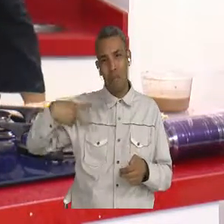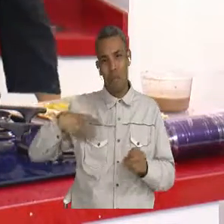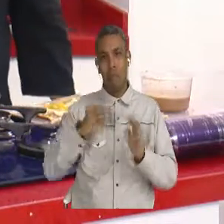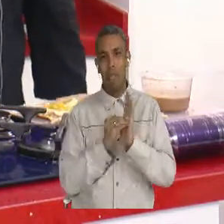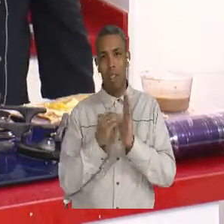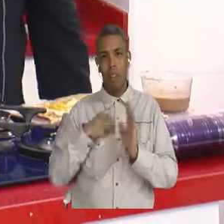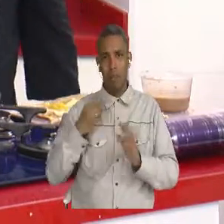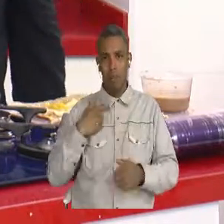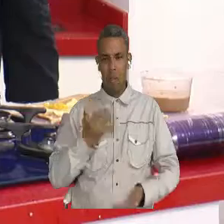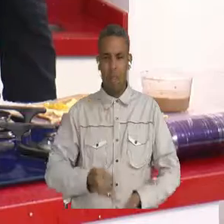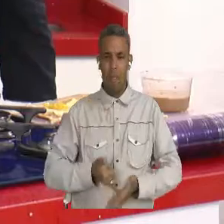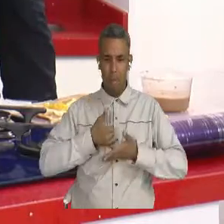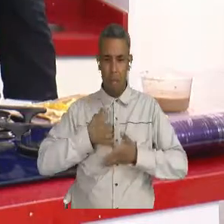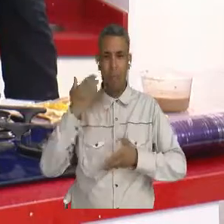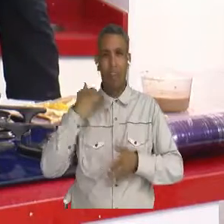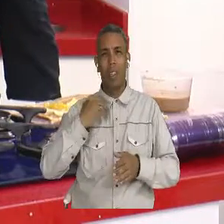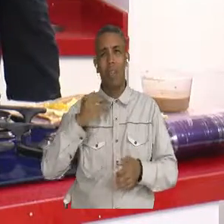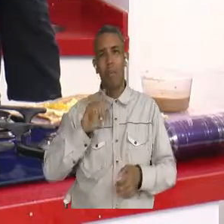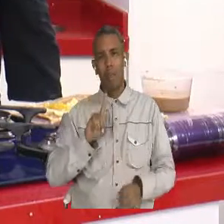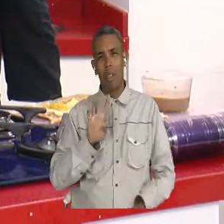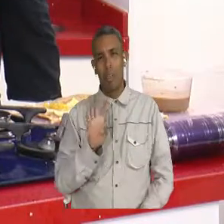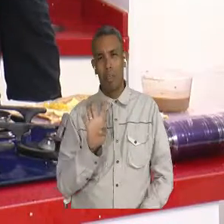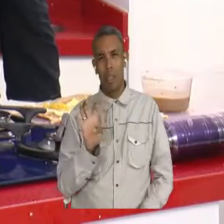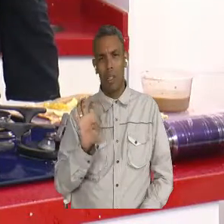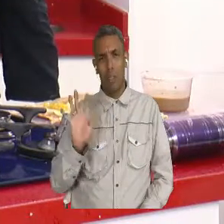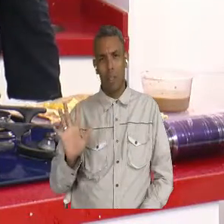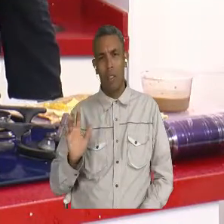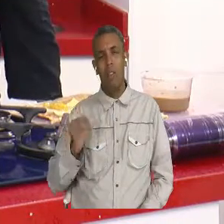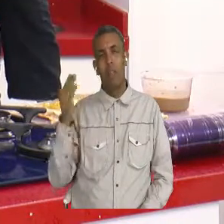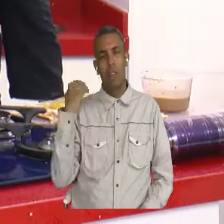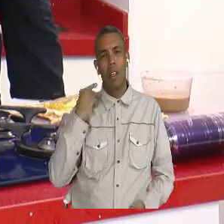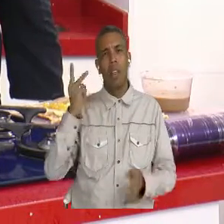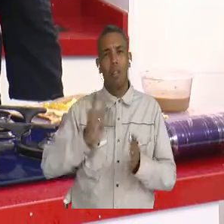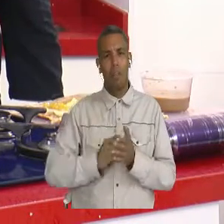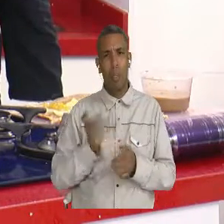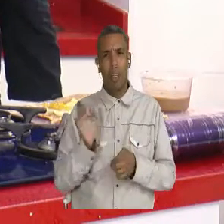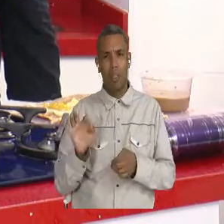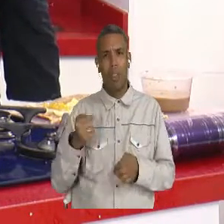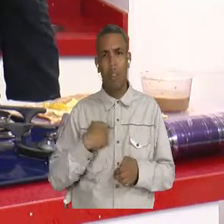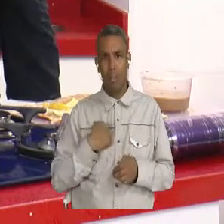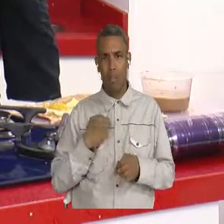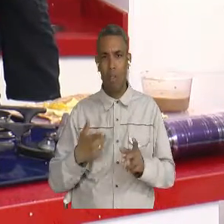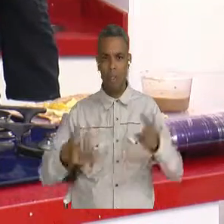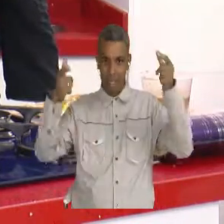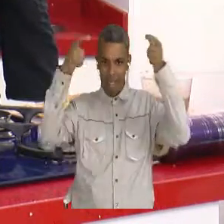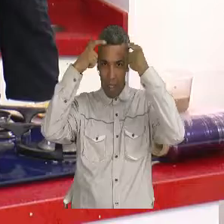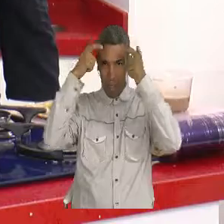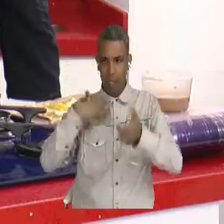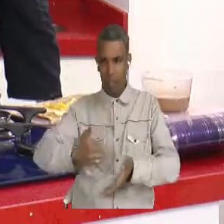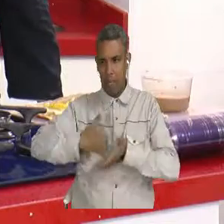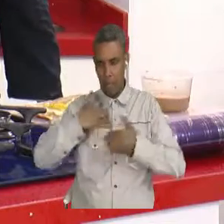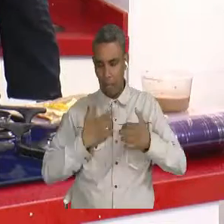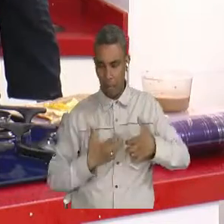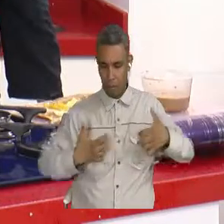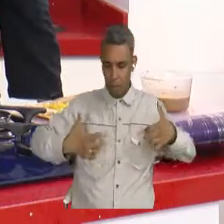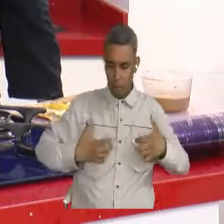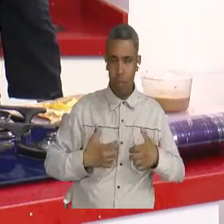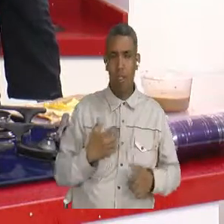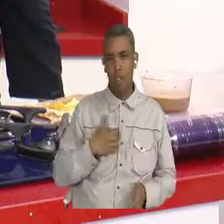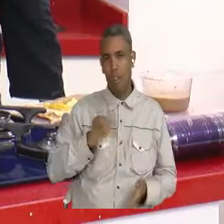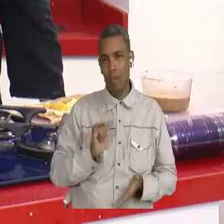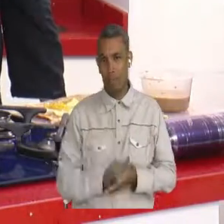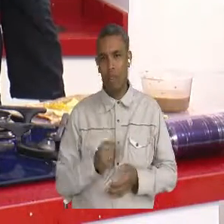piquería, en el año 95 y en el 2014. Entonces recibí la invitación porque solo somos reyes los que vamos a concursar allí en